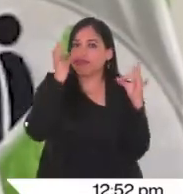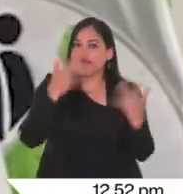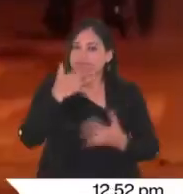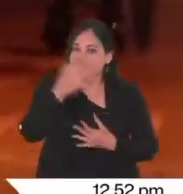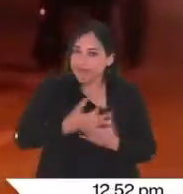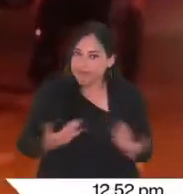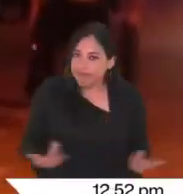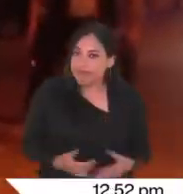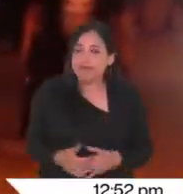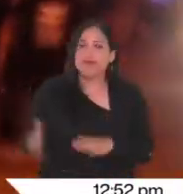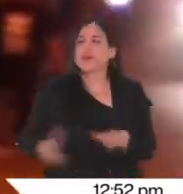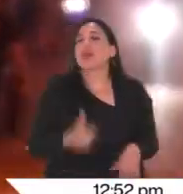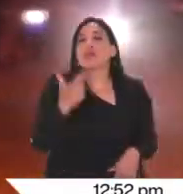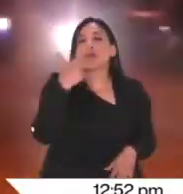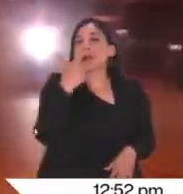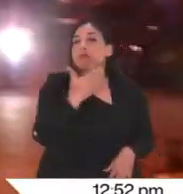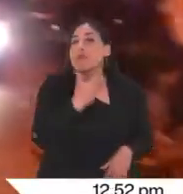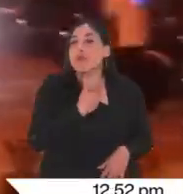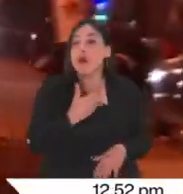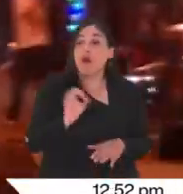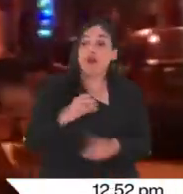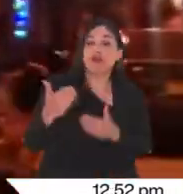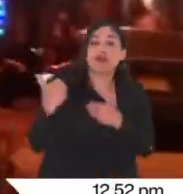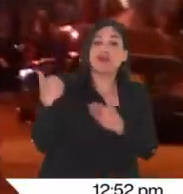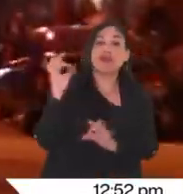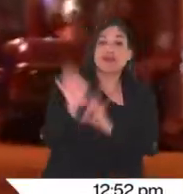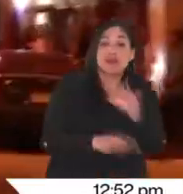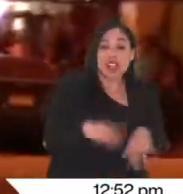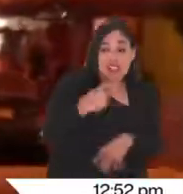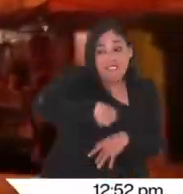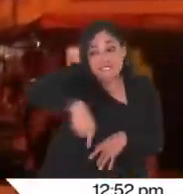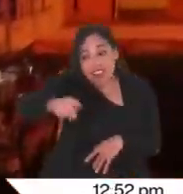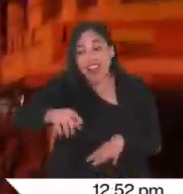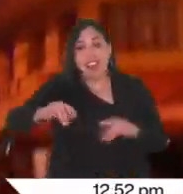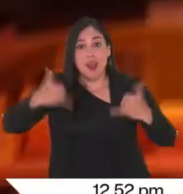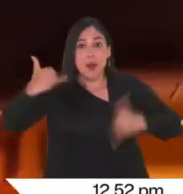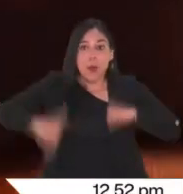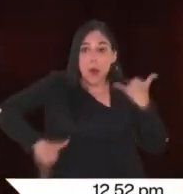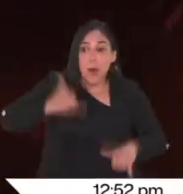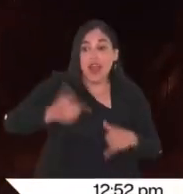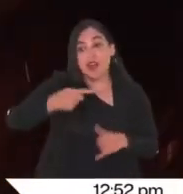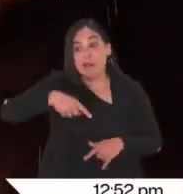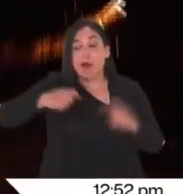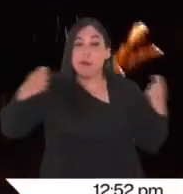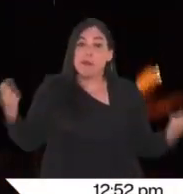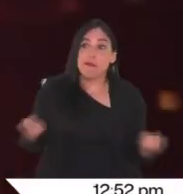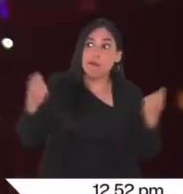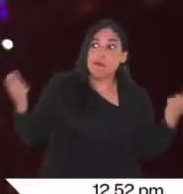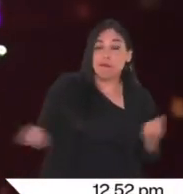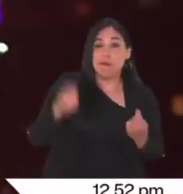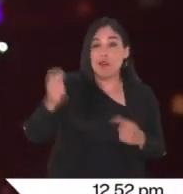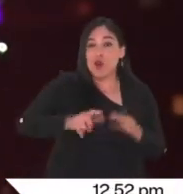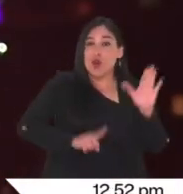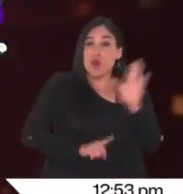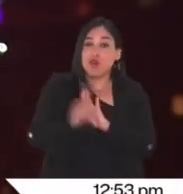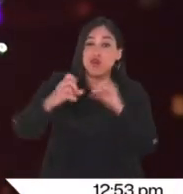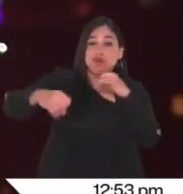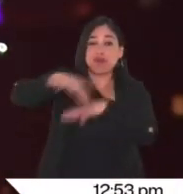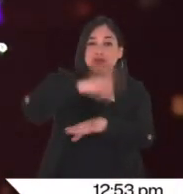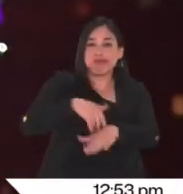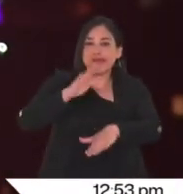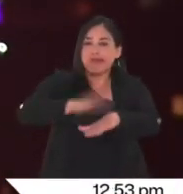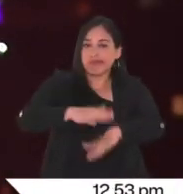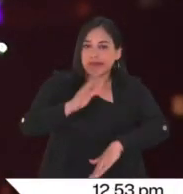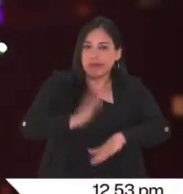momento. Los padres o acudientes que inciten a sus hijos o menores a ver o manipular pólvora someten a los niños a